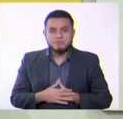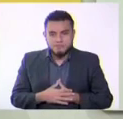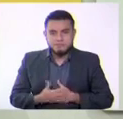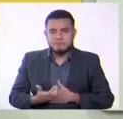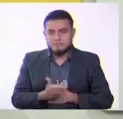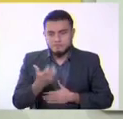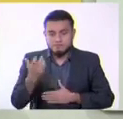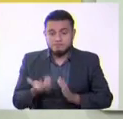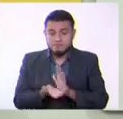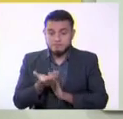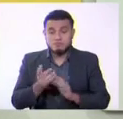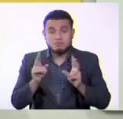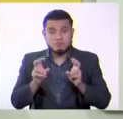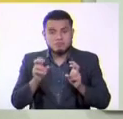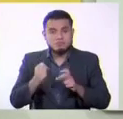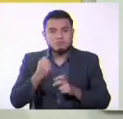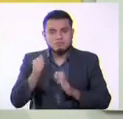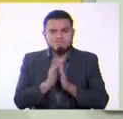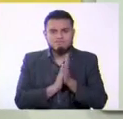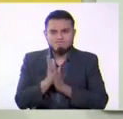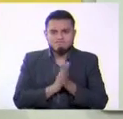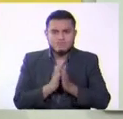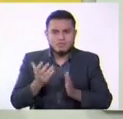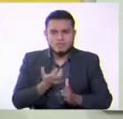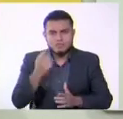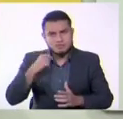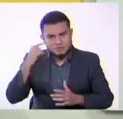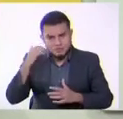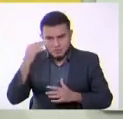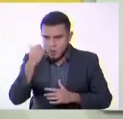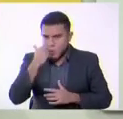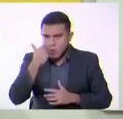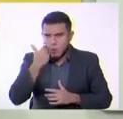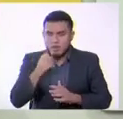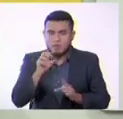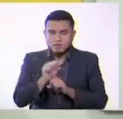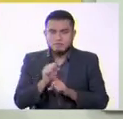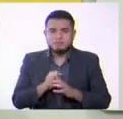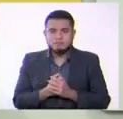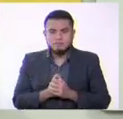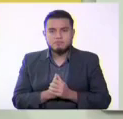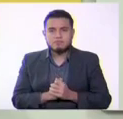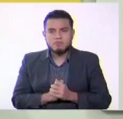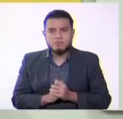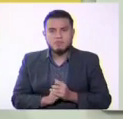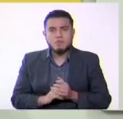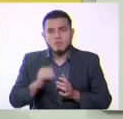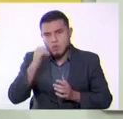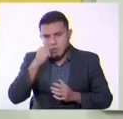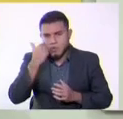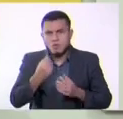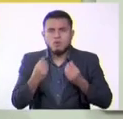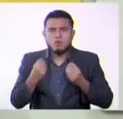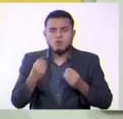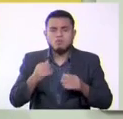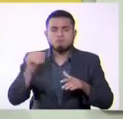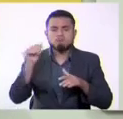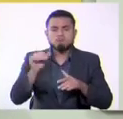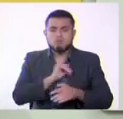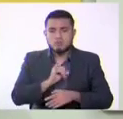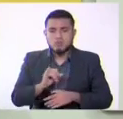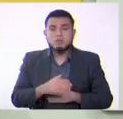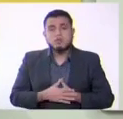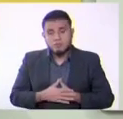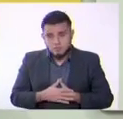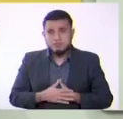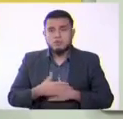sobre un tema de mucho interés para los jóvenes, ¿cuál es la identidad, verdad? La identidad juvenil. ¿Cómo se forma esa identidad? Bueno, es un